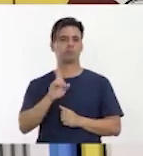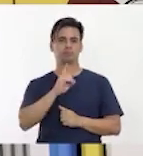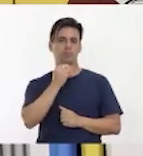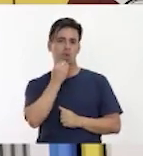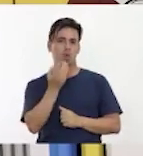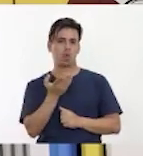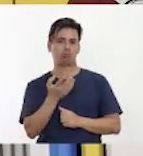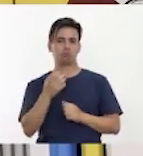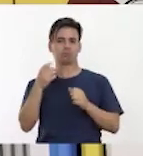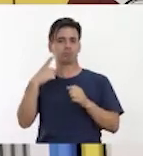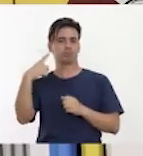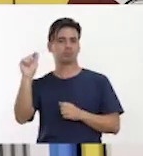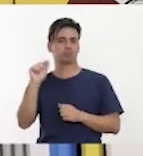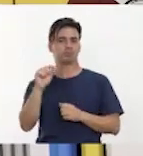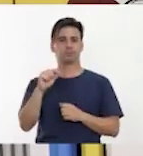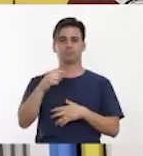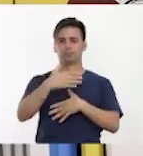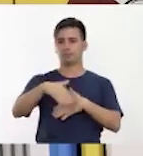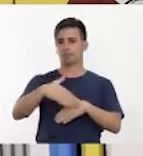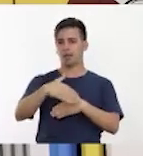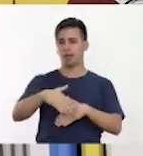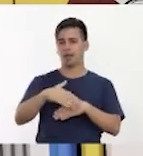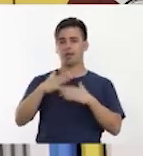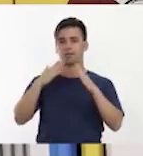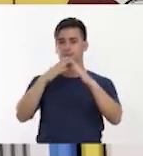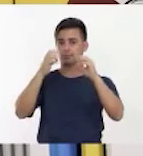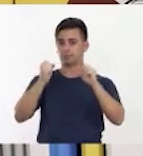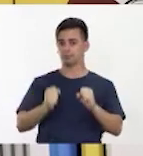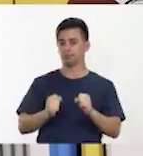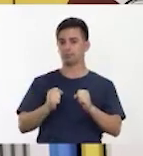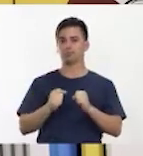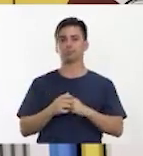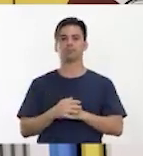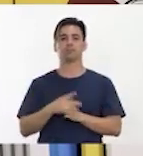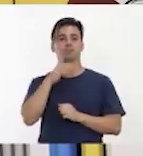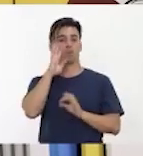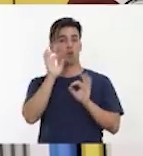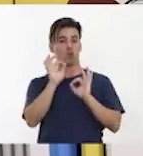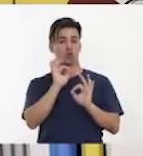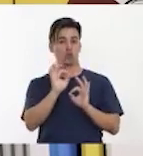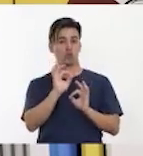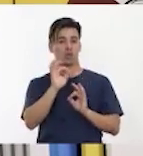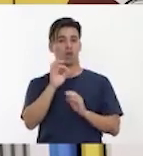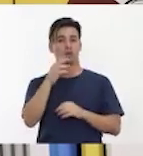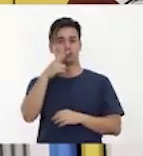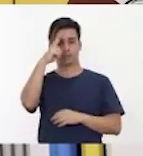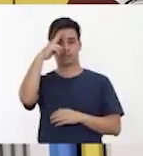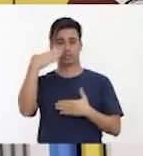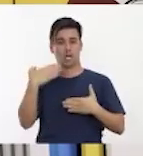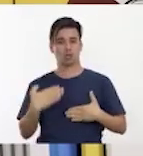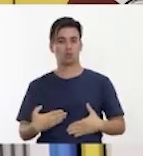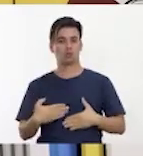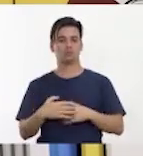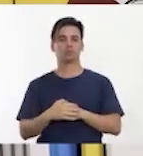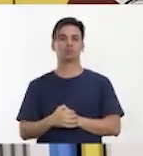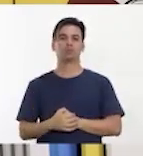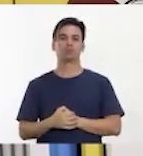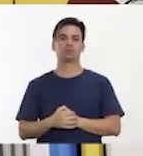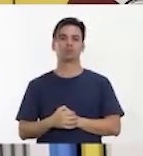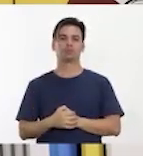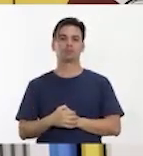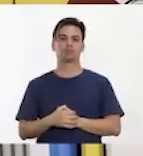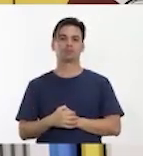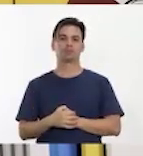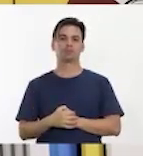salir de casa en ningún momento y puedan cuidarse y cuidar a la sociedad.